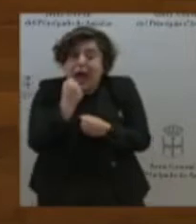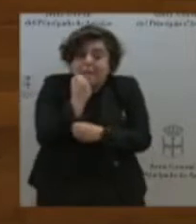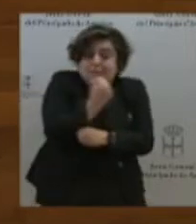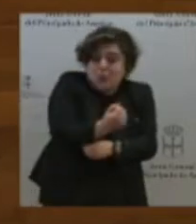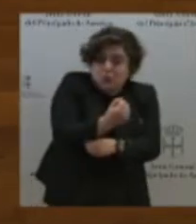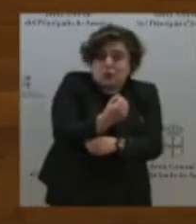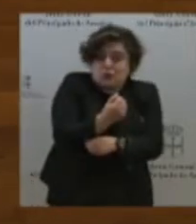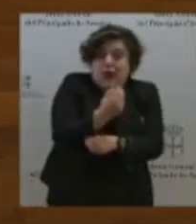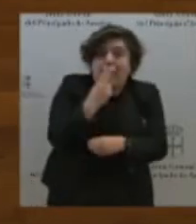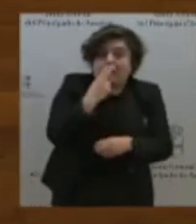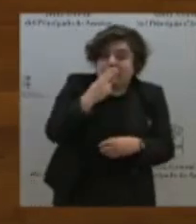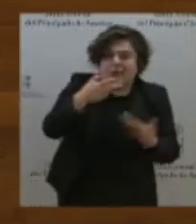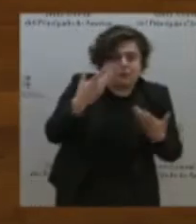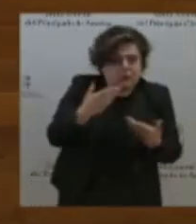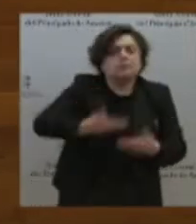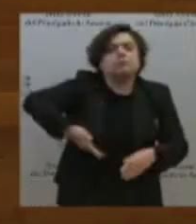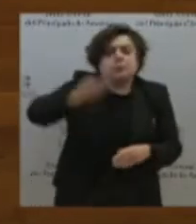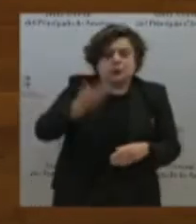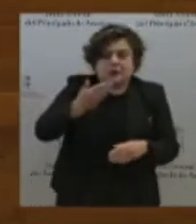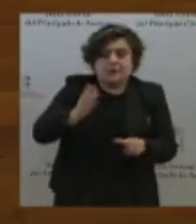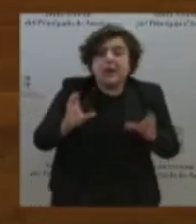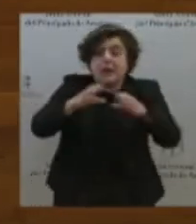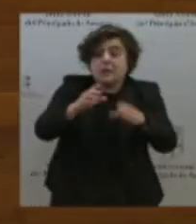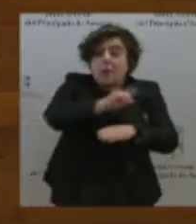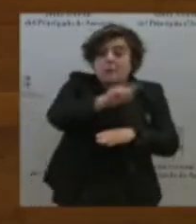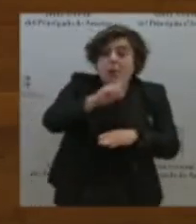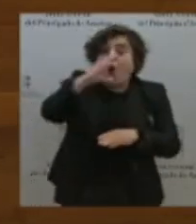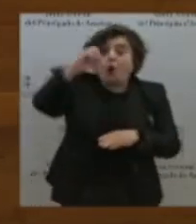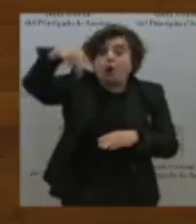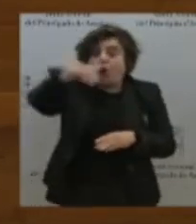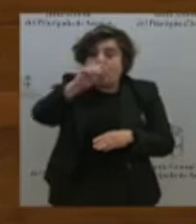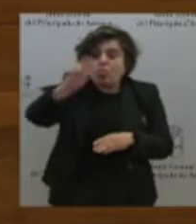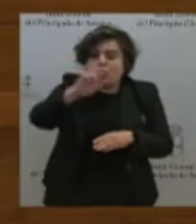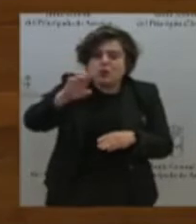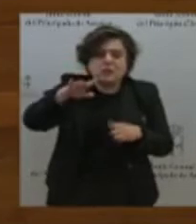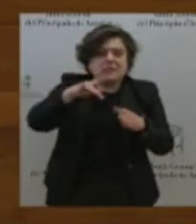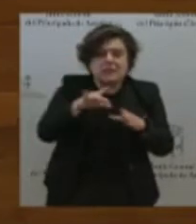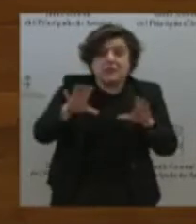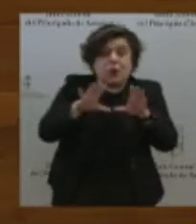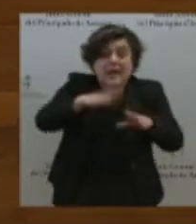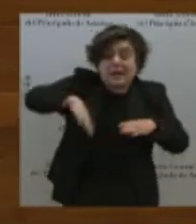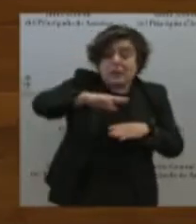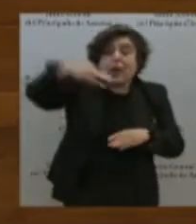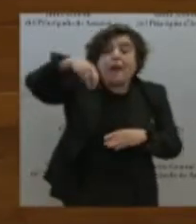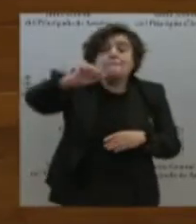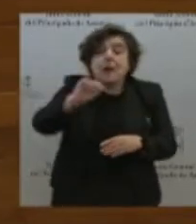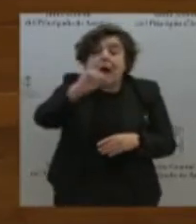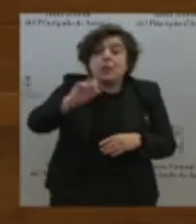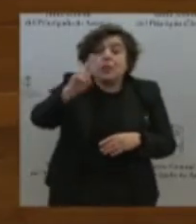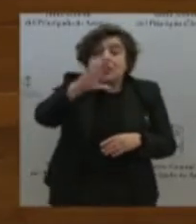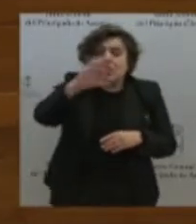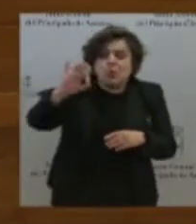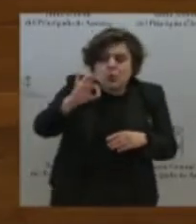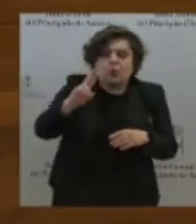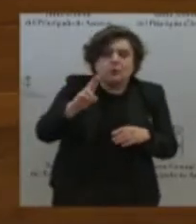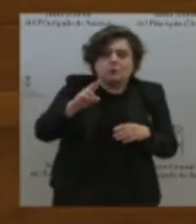Cóndor diezmó al ejército republicano en el Mazucu y permitió la rápida penetración de los llamados nacionales